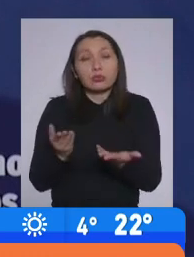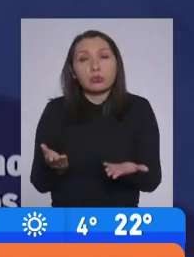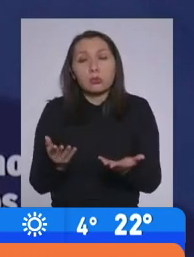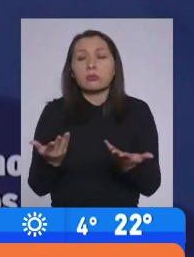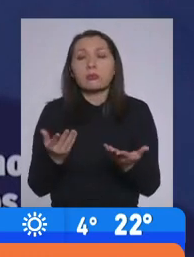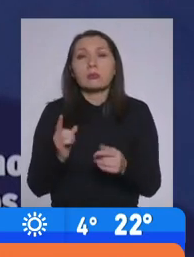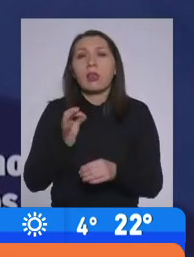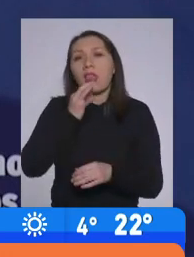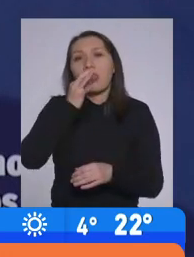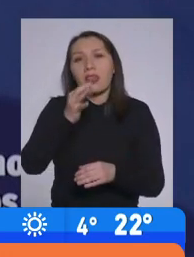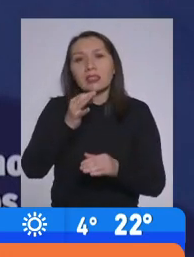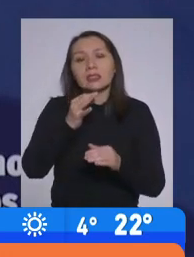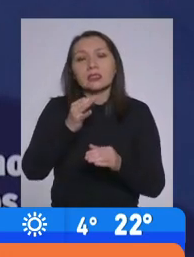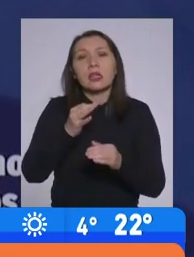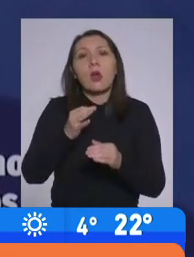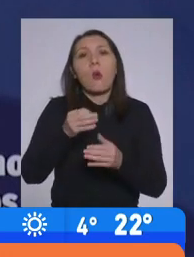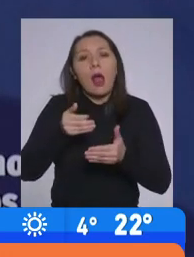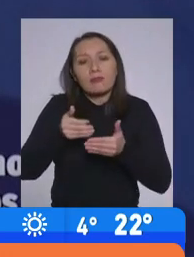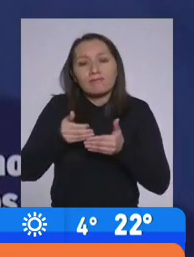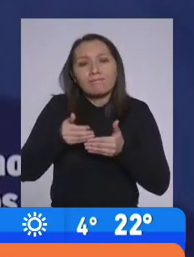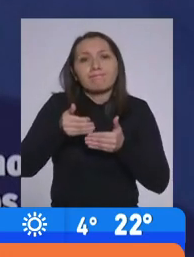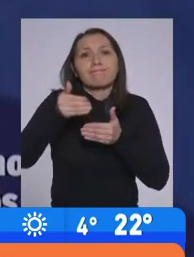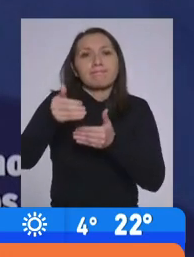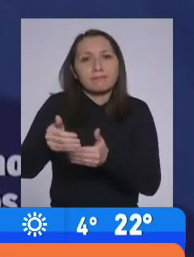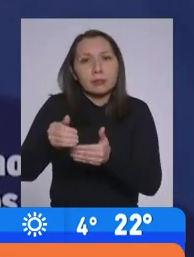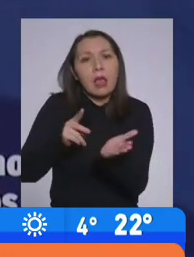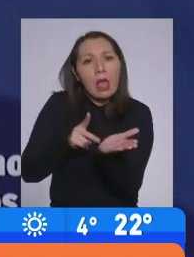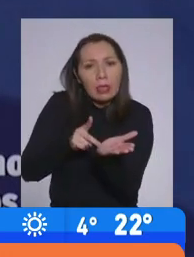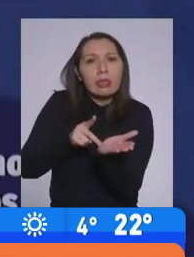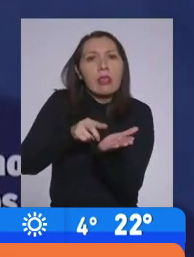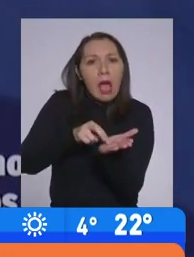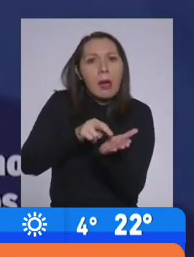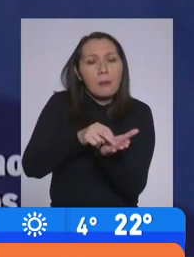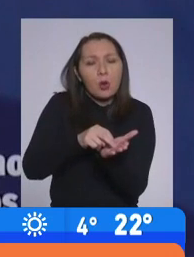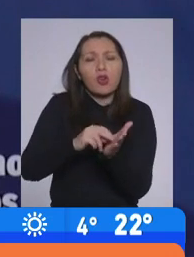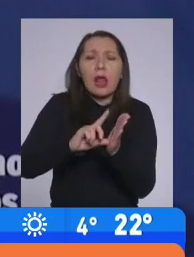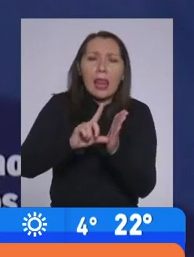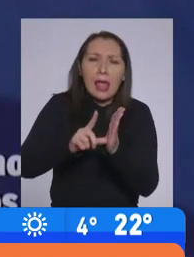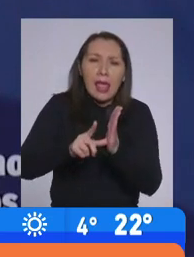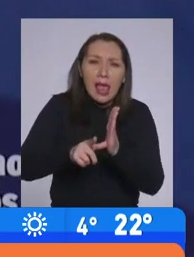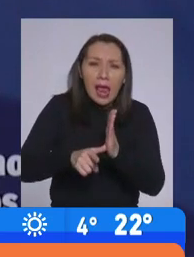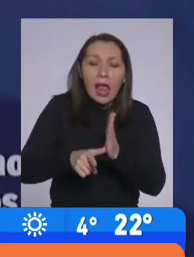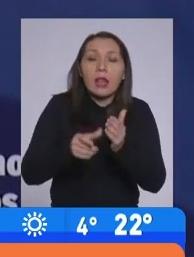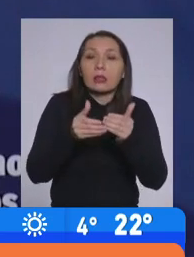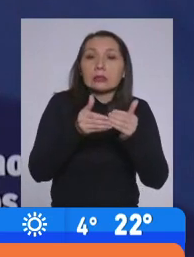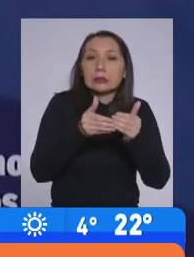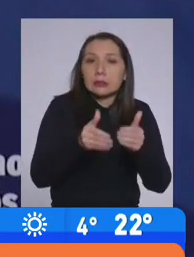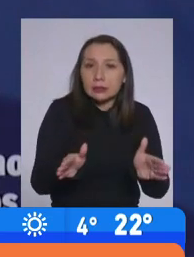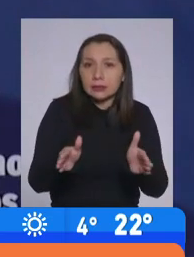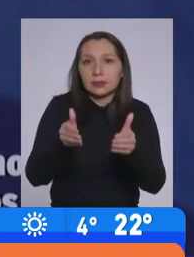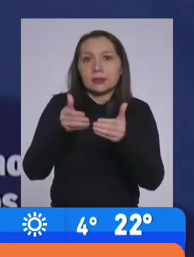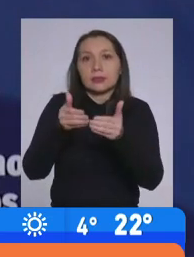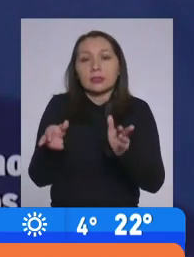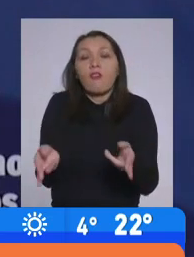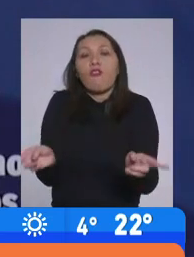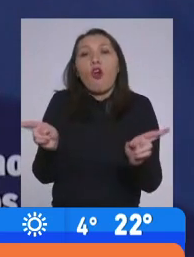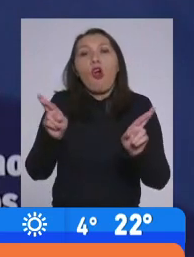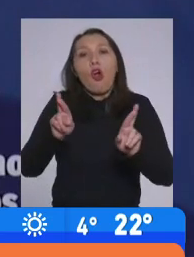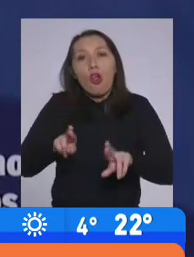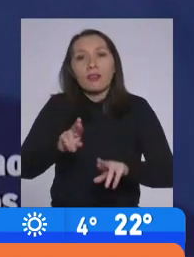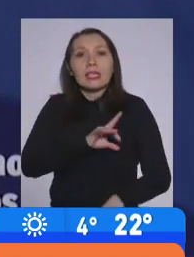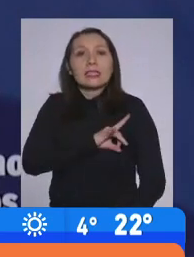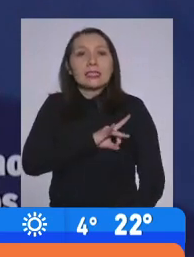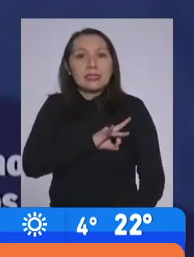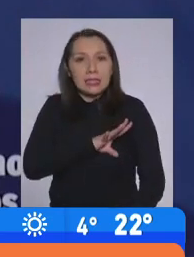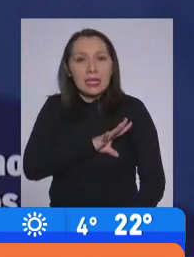medida de avanzar paso a paso lentamente en la recuperación de